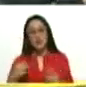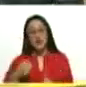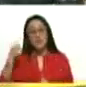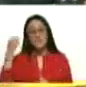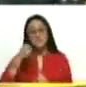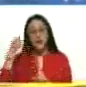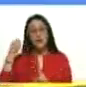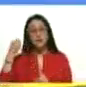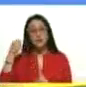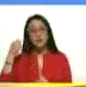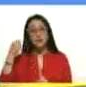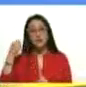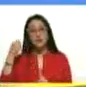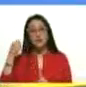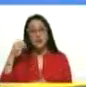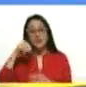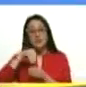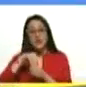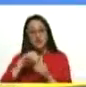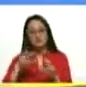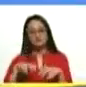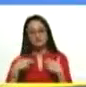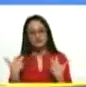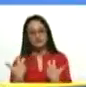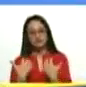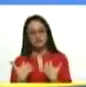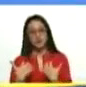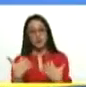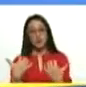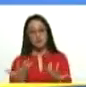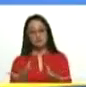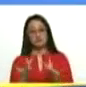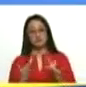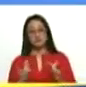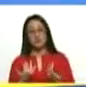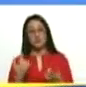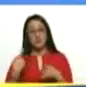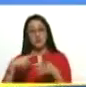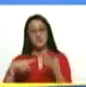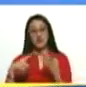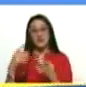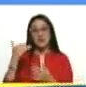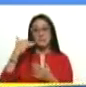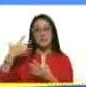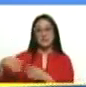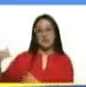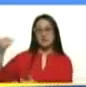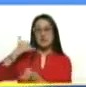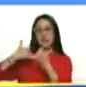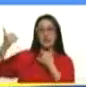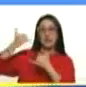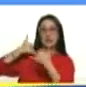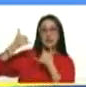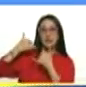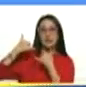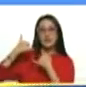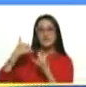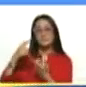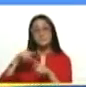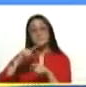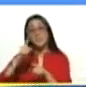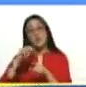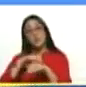impacto adentro de la plenaria, me cuentan varios presidentes que me llamaron y primeros ministros del